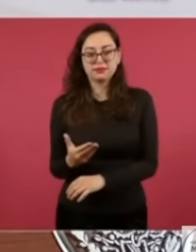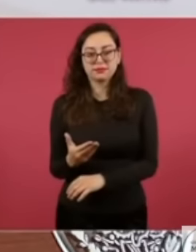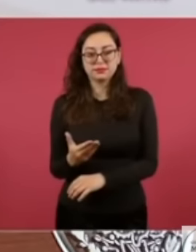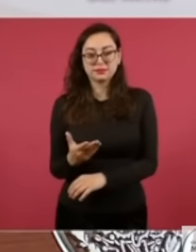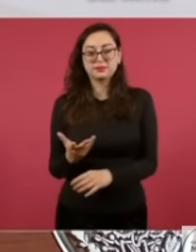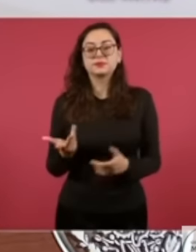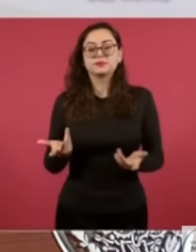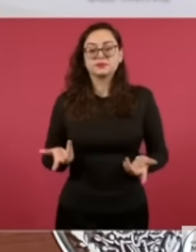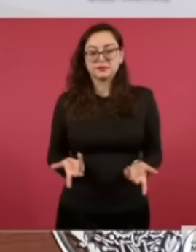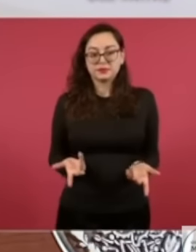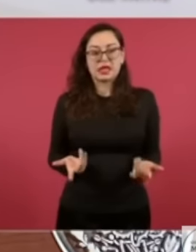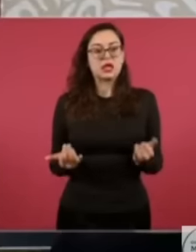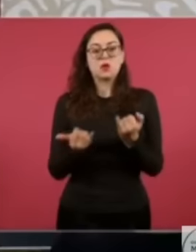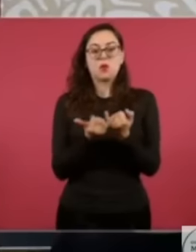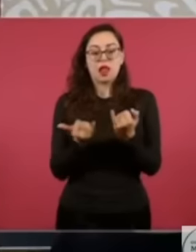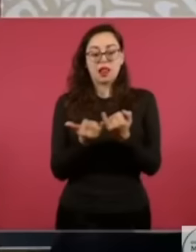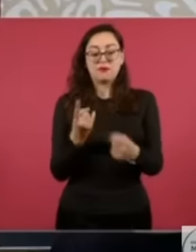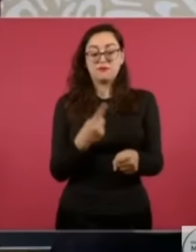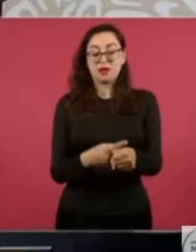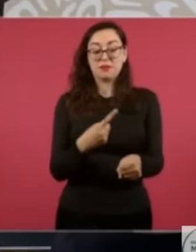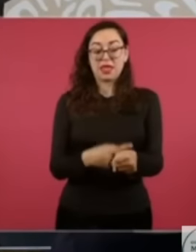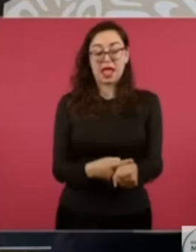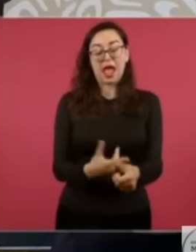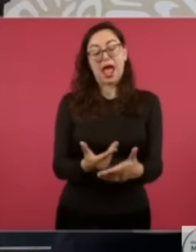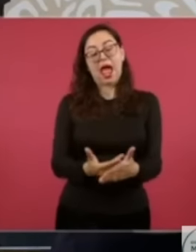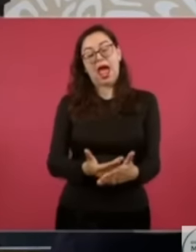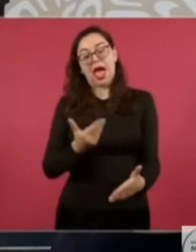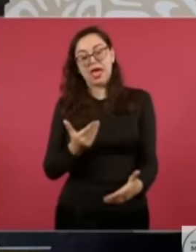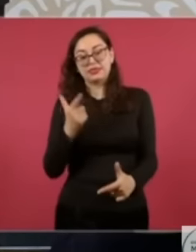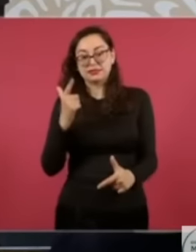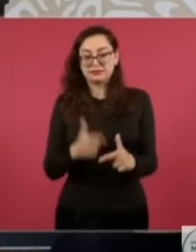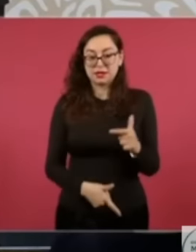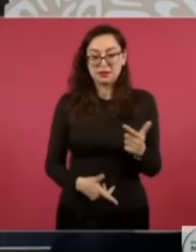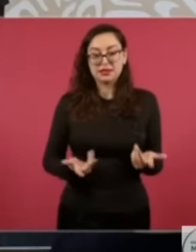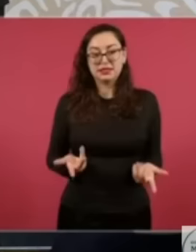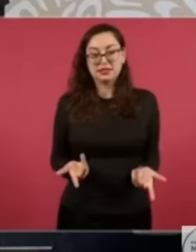para enfrentar las enfermedades. Es mejor prevenir que curar.